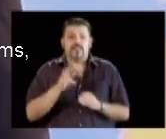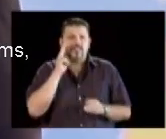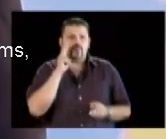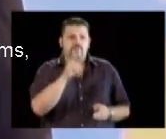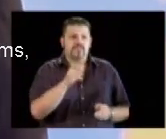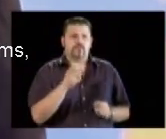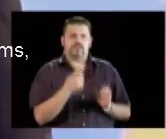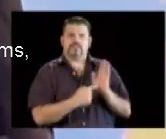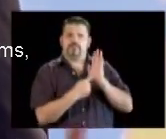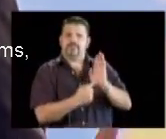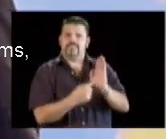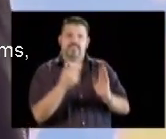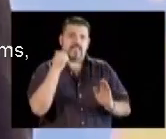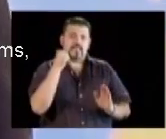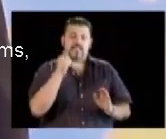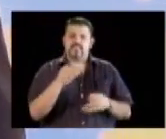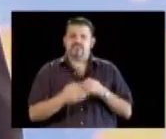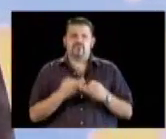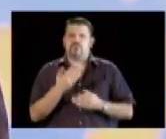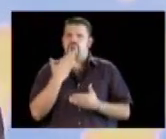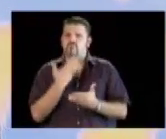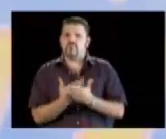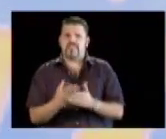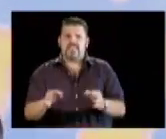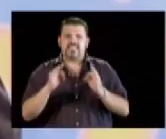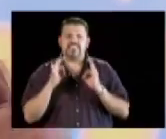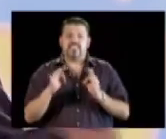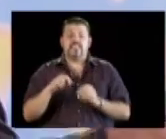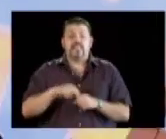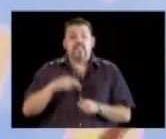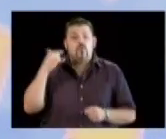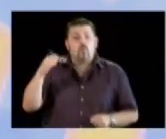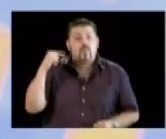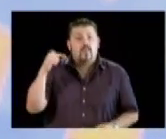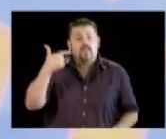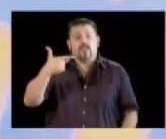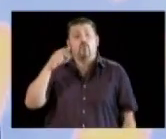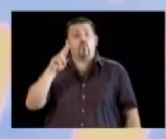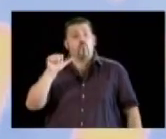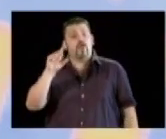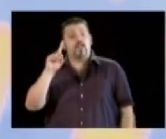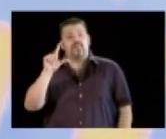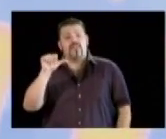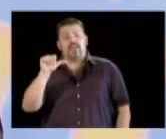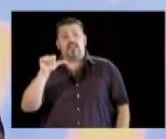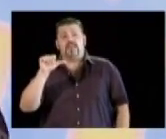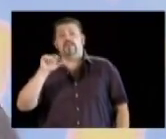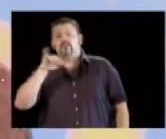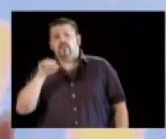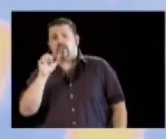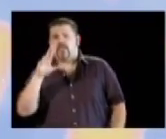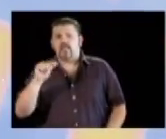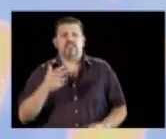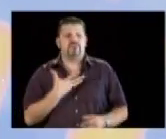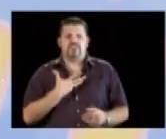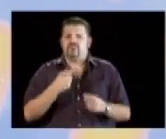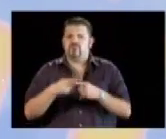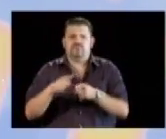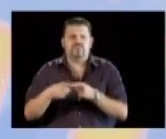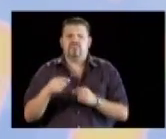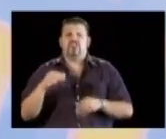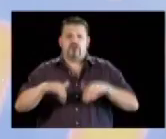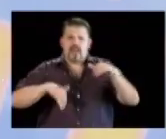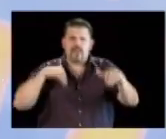aulas espectaculares, rodeado de excelencia. En Guadalajara tenemos todo el proyecto terminado con un gimnasio, con alberca, con